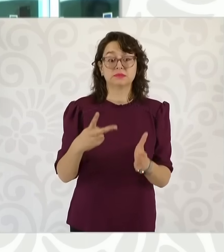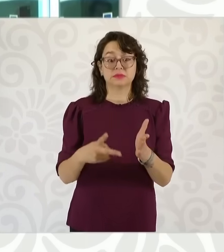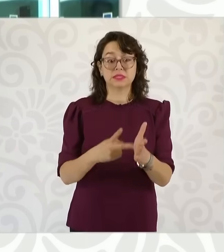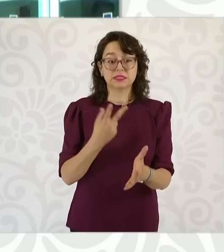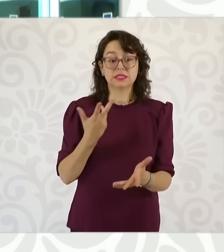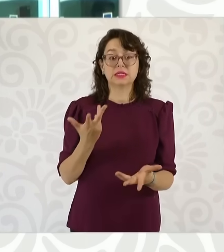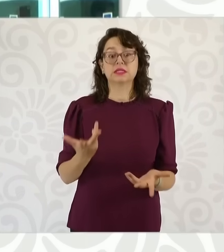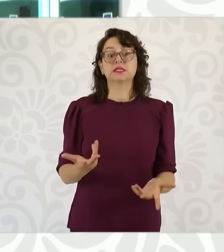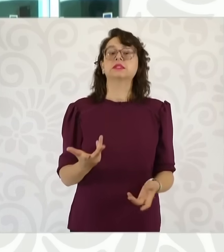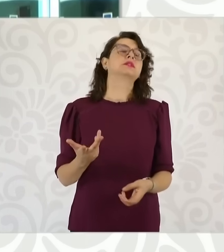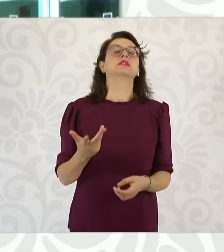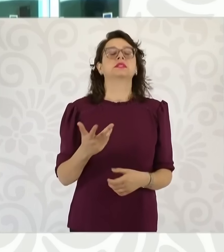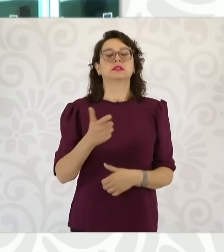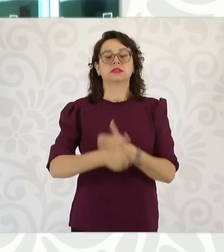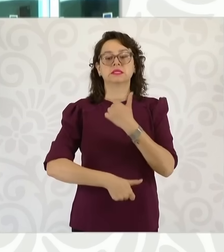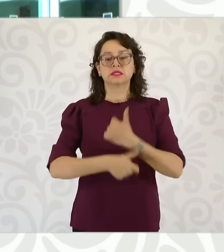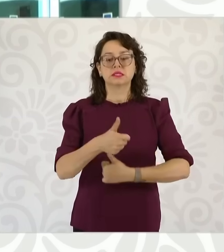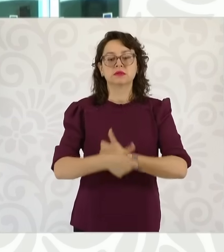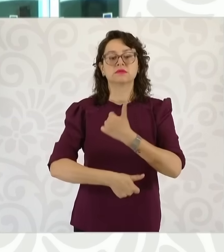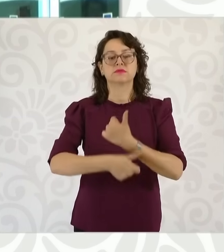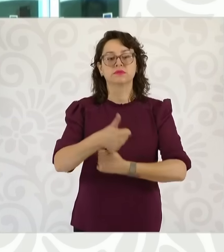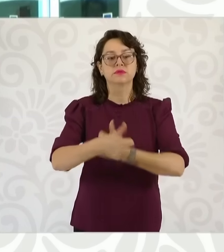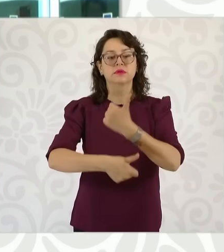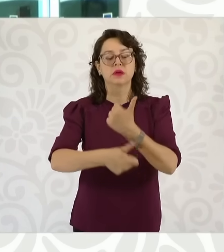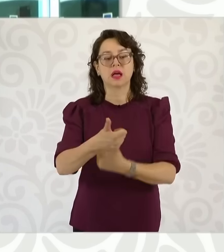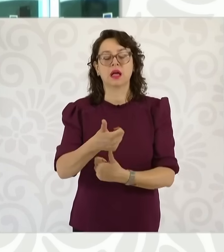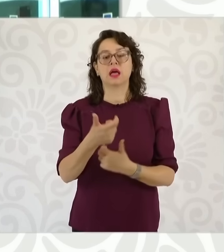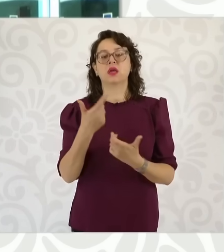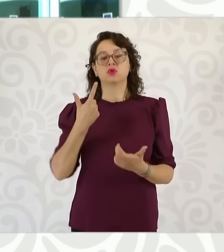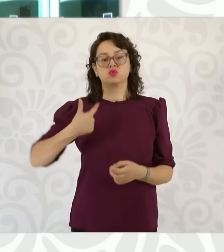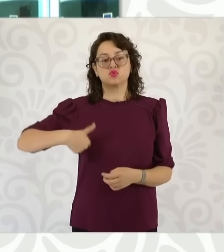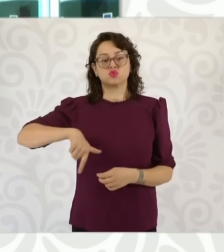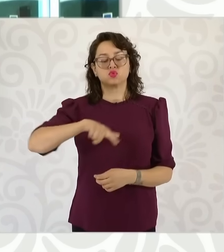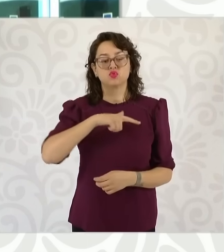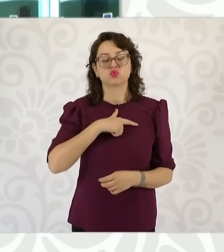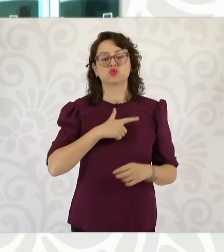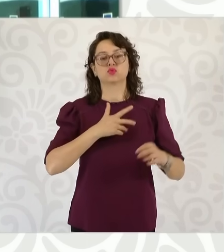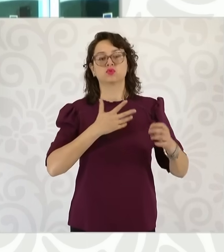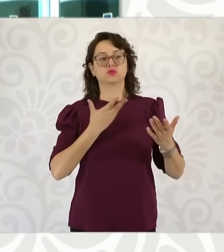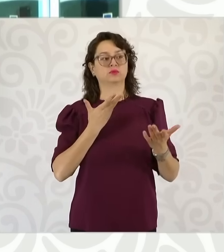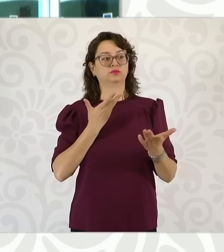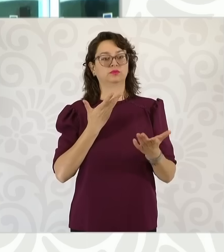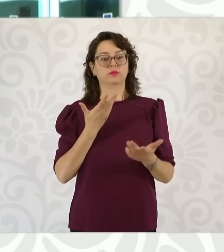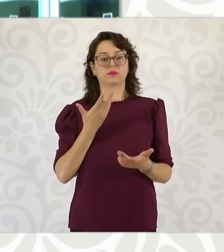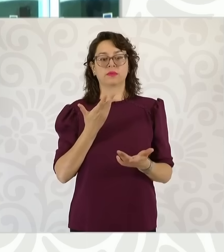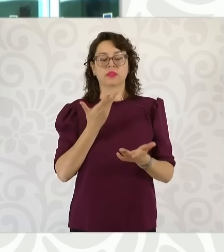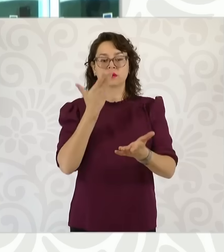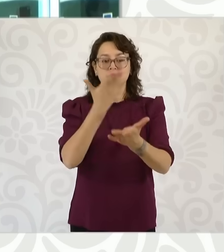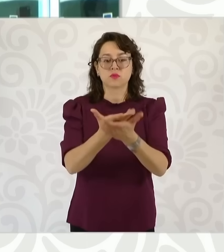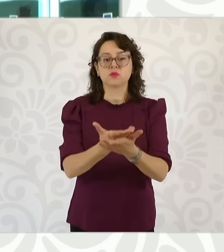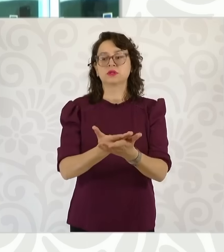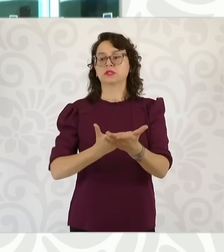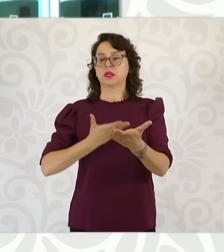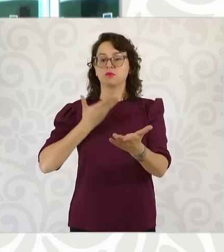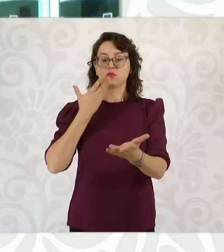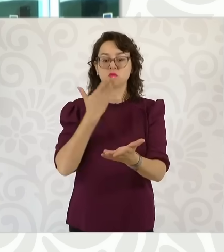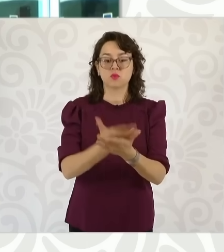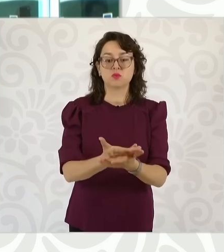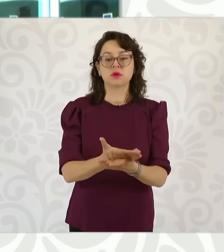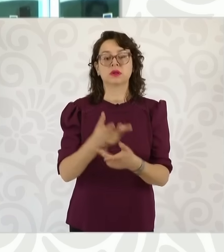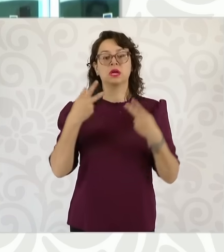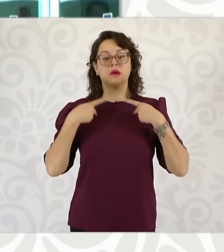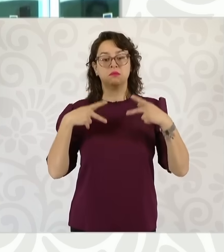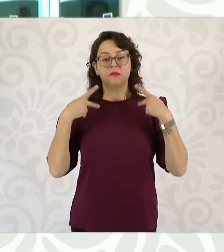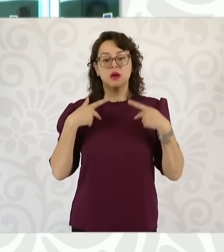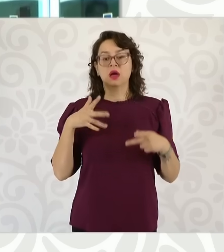a conducir este estado, en las 3 ocasiones llevamos la propuesta, porque era una demanda sentida, de